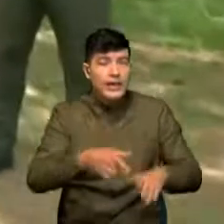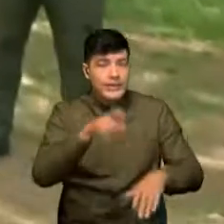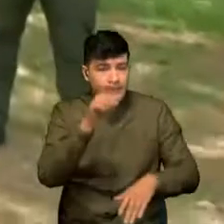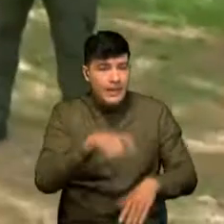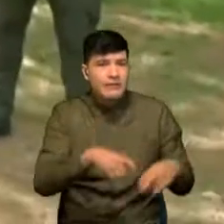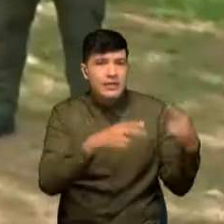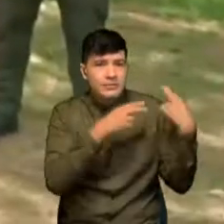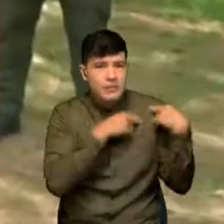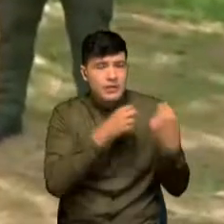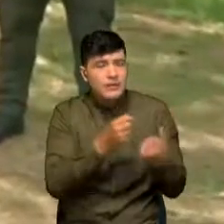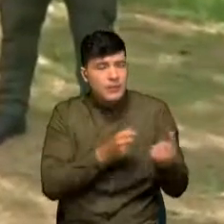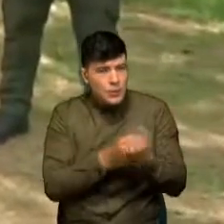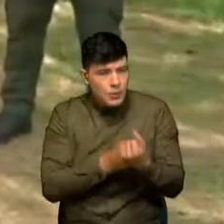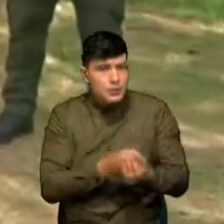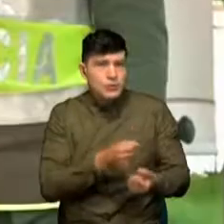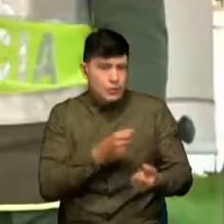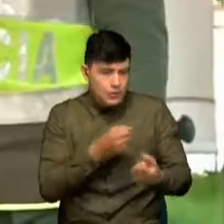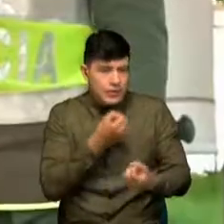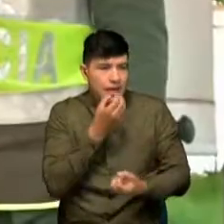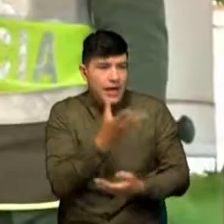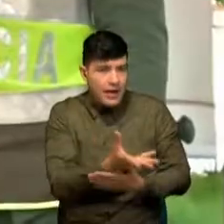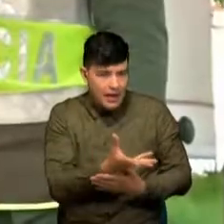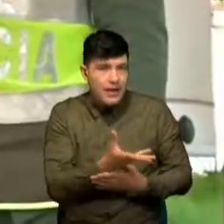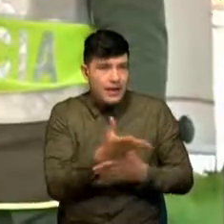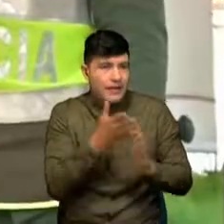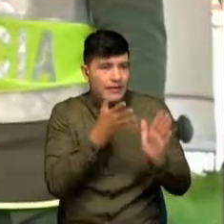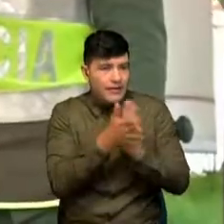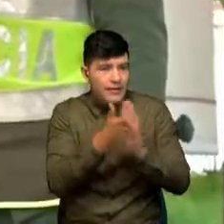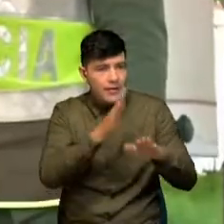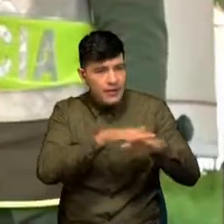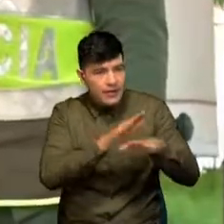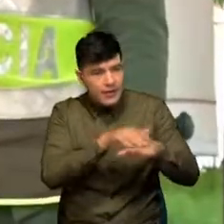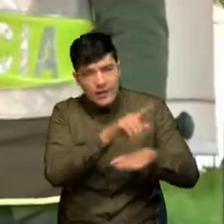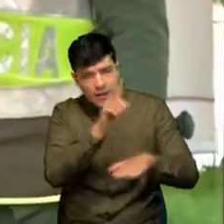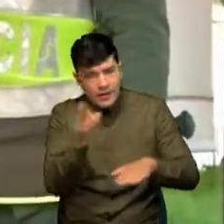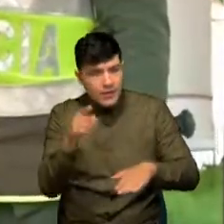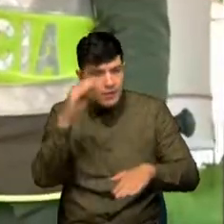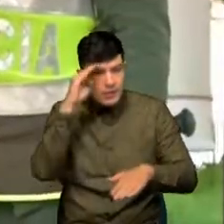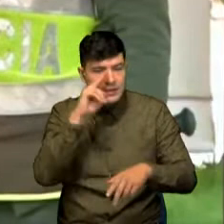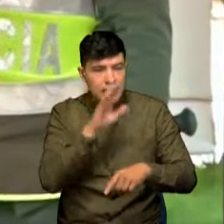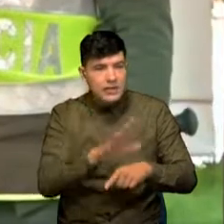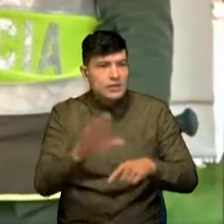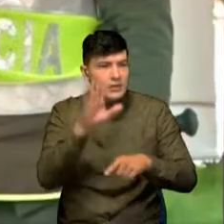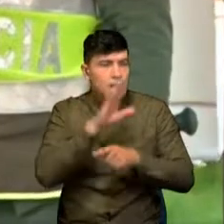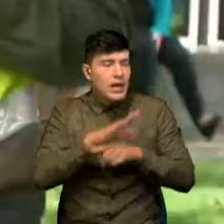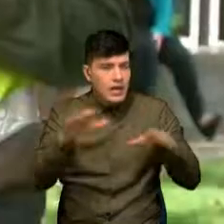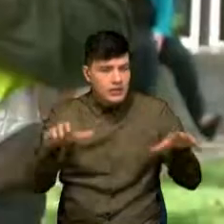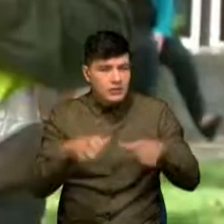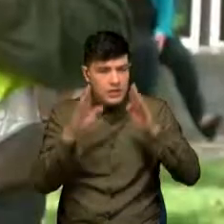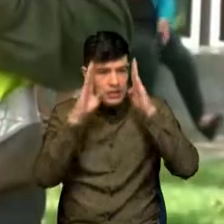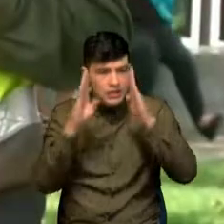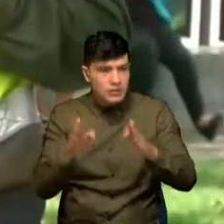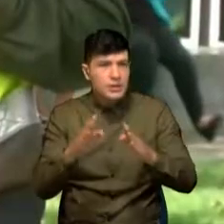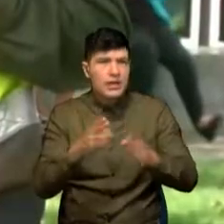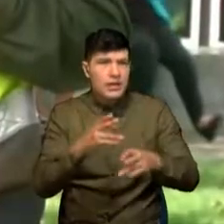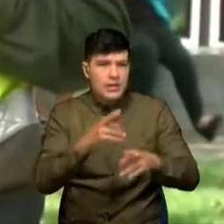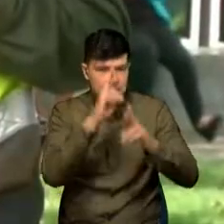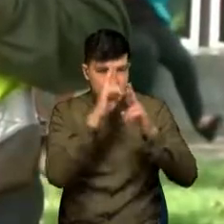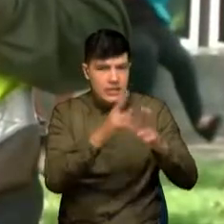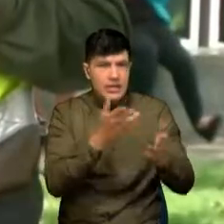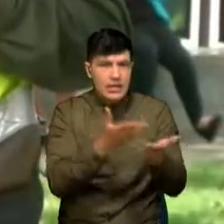de facilitarle a las autoridades que ejerzan su actividad, como escuchar las medidas de prevención, cómo acatar